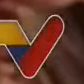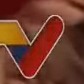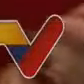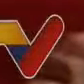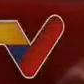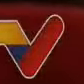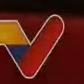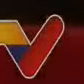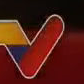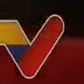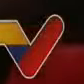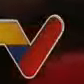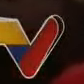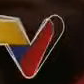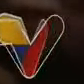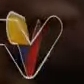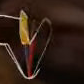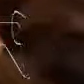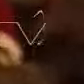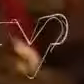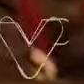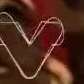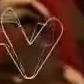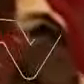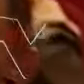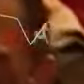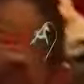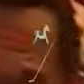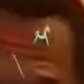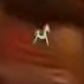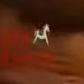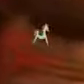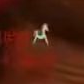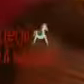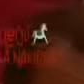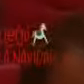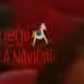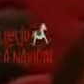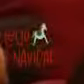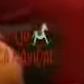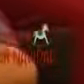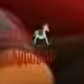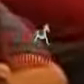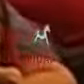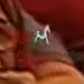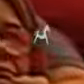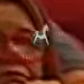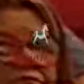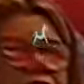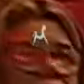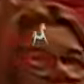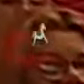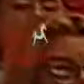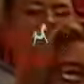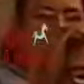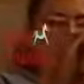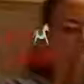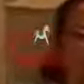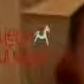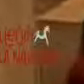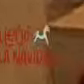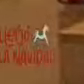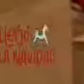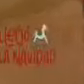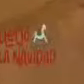conquista, diría yo, de la sociedad política, que no es otra cosa que las funciones de organización y coordinación, de